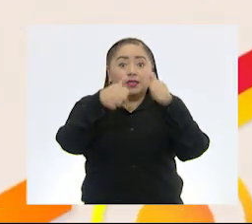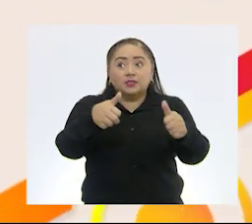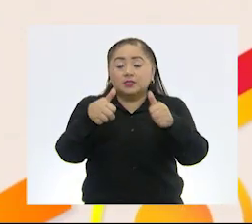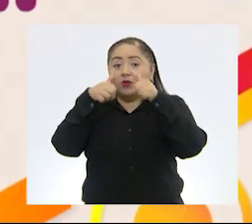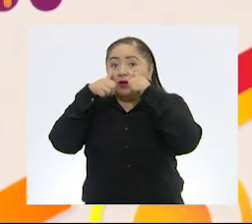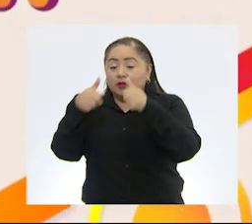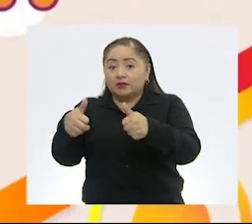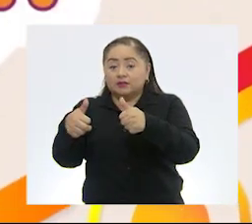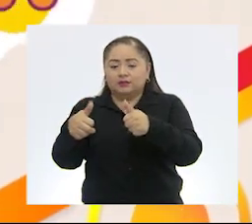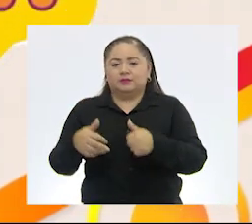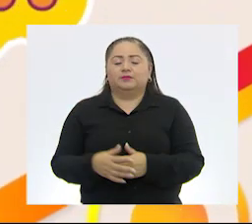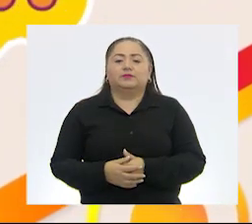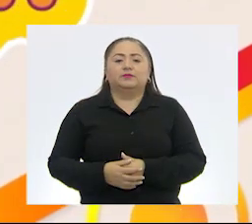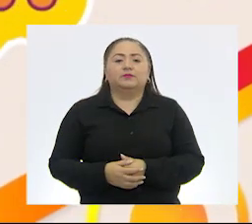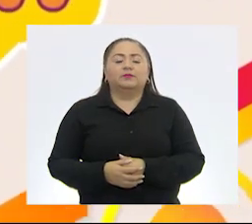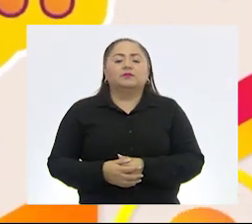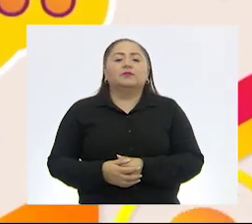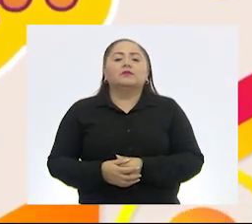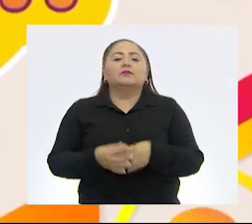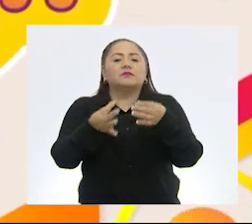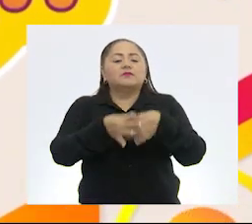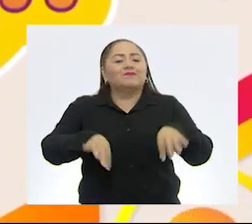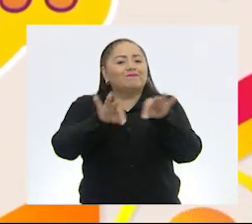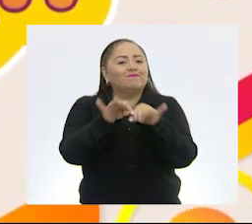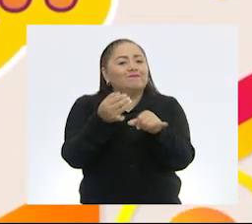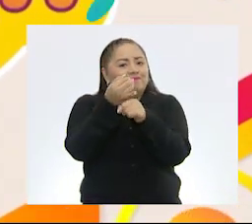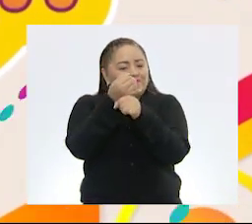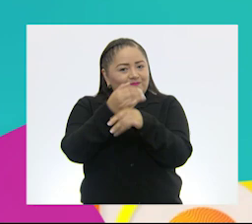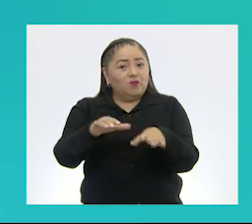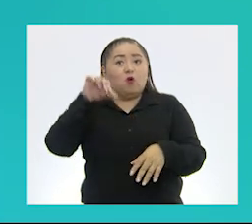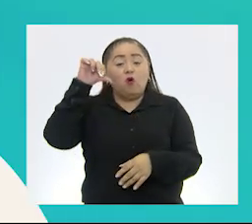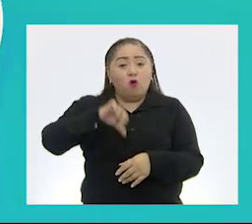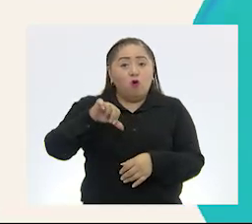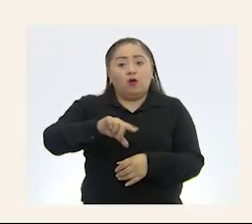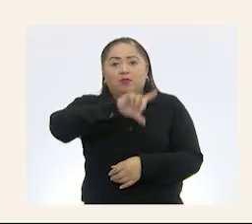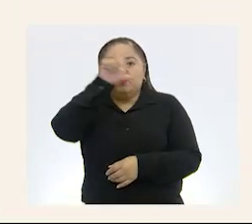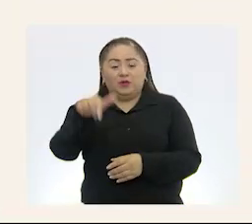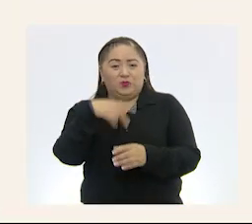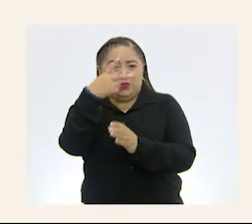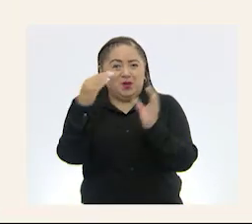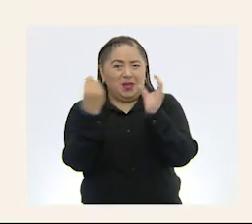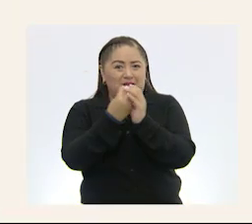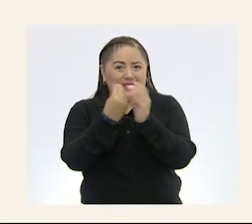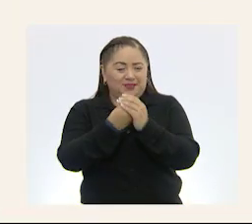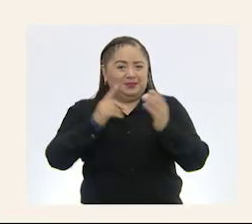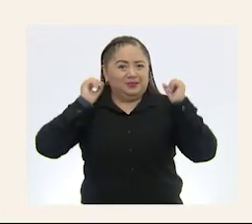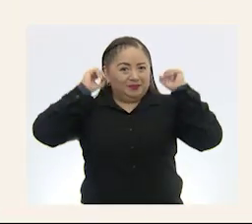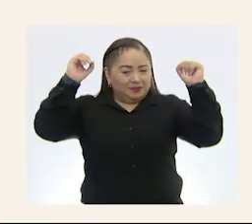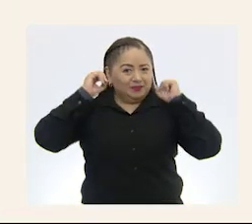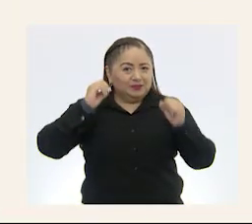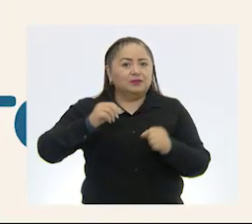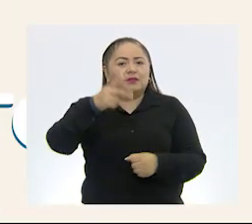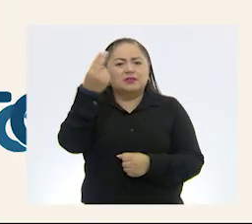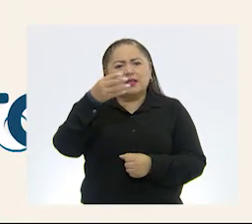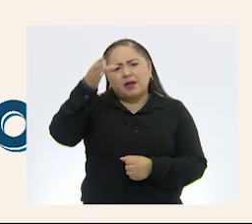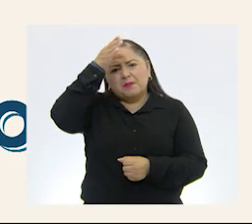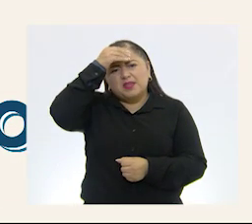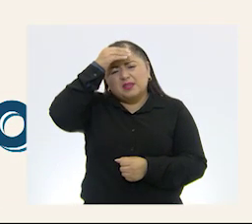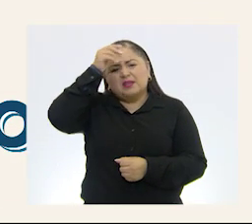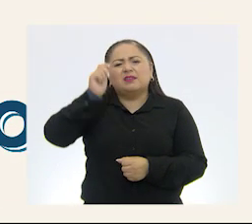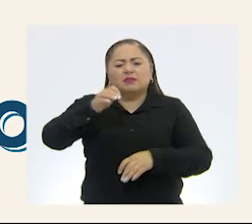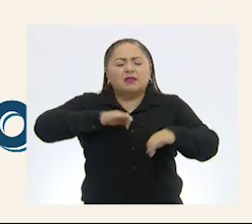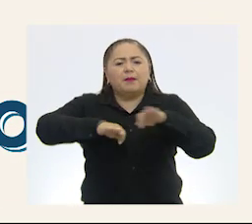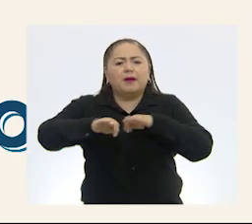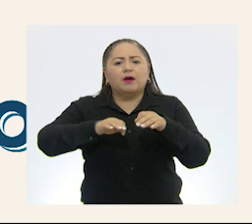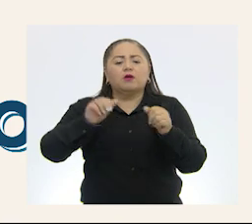Atención, atención. Información importante. Hoy, después de tu clase de educación física, aprenderemos a